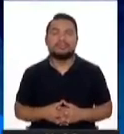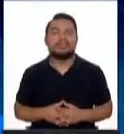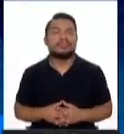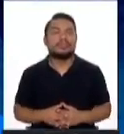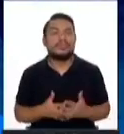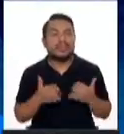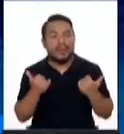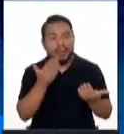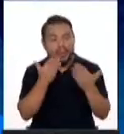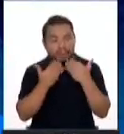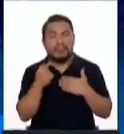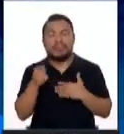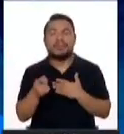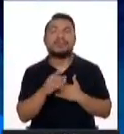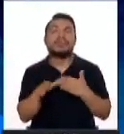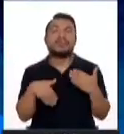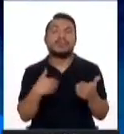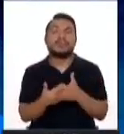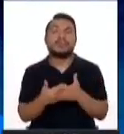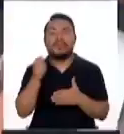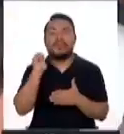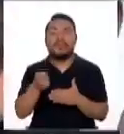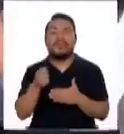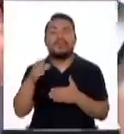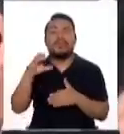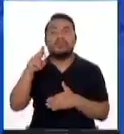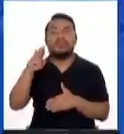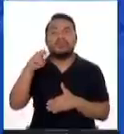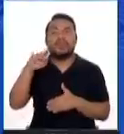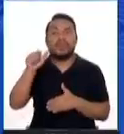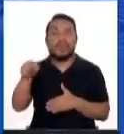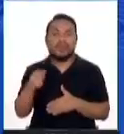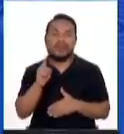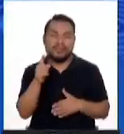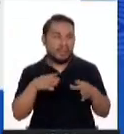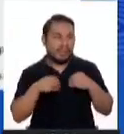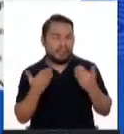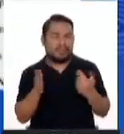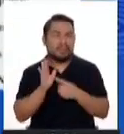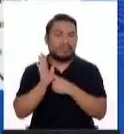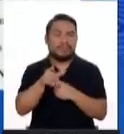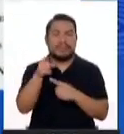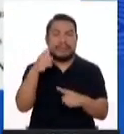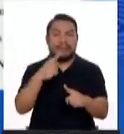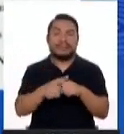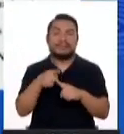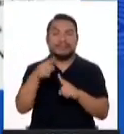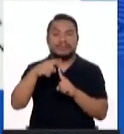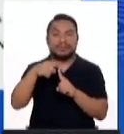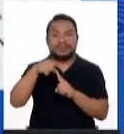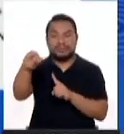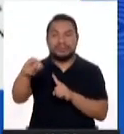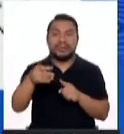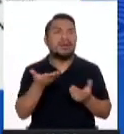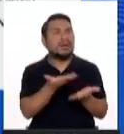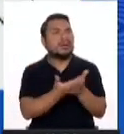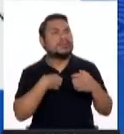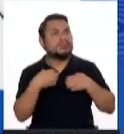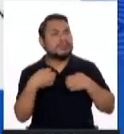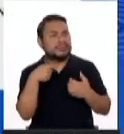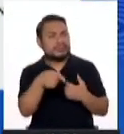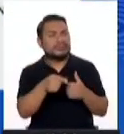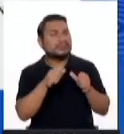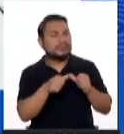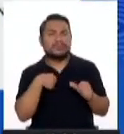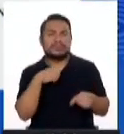Bueno, hablemos ahora de la Corte de Colombia, que rechazó el recurso preliminar presentado por el expresidente Alejandro Toledo contra el